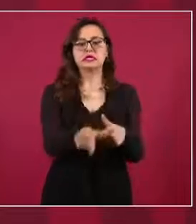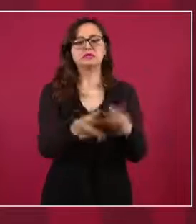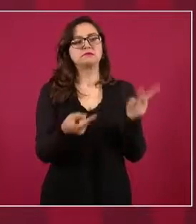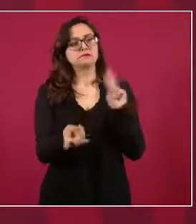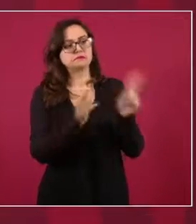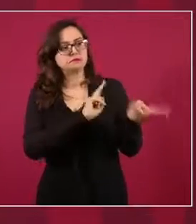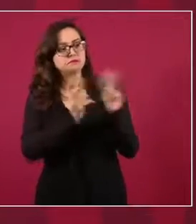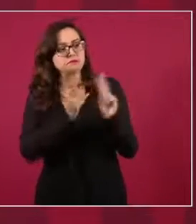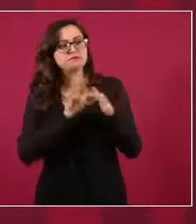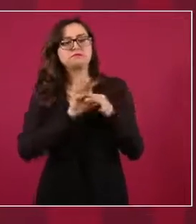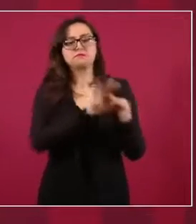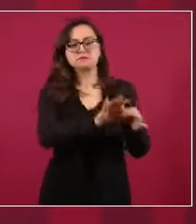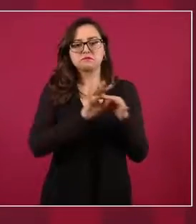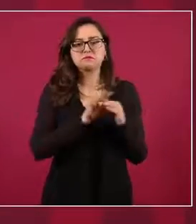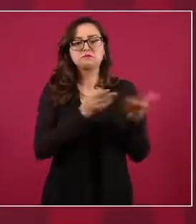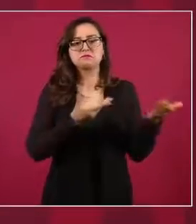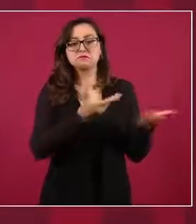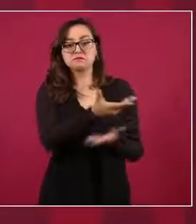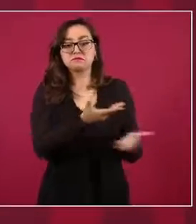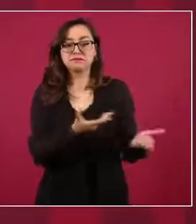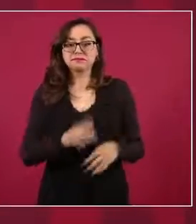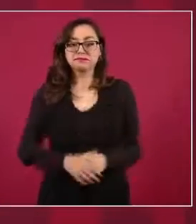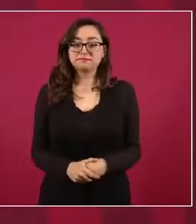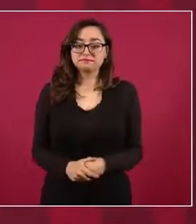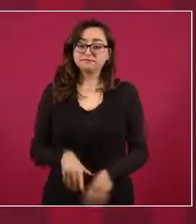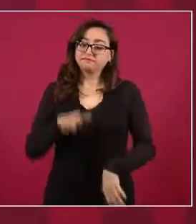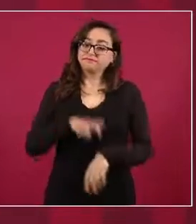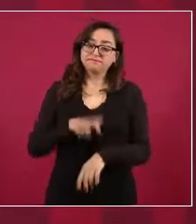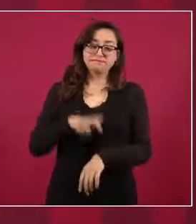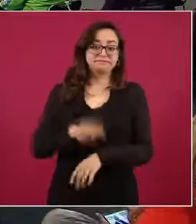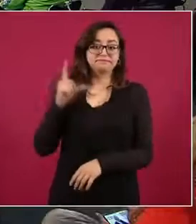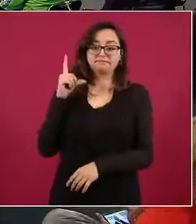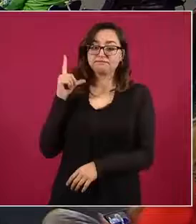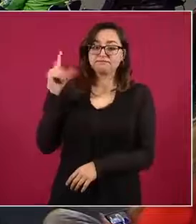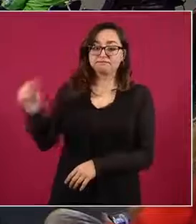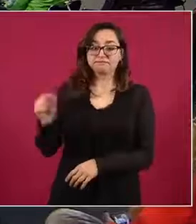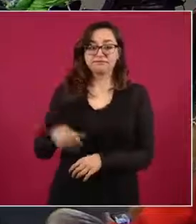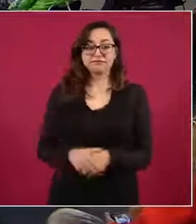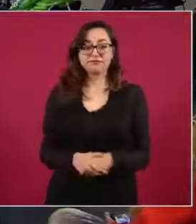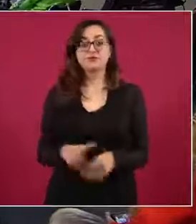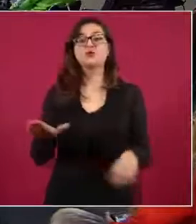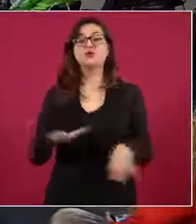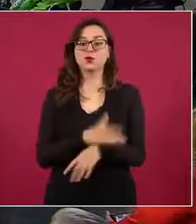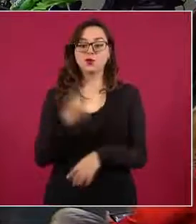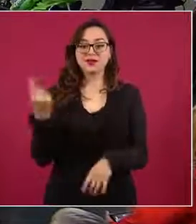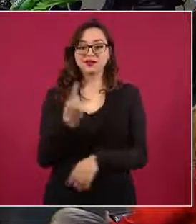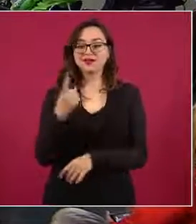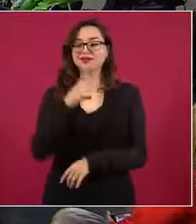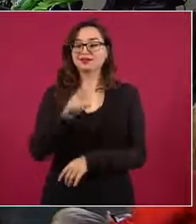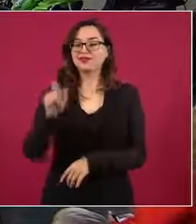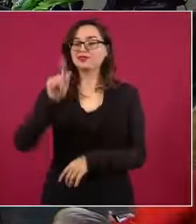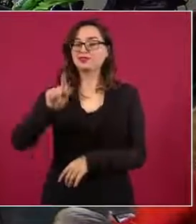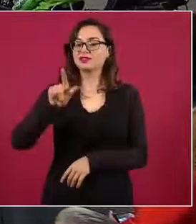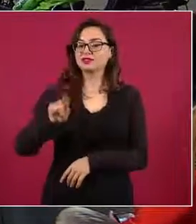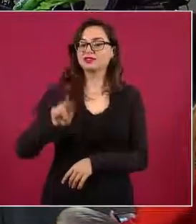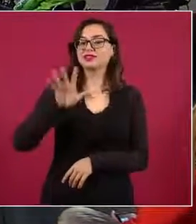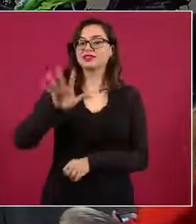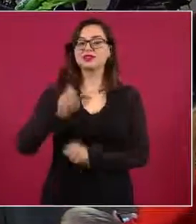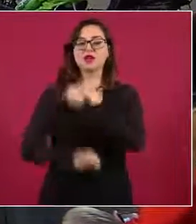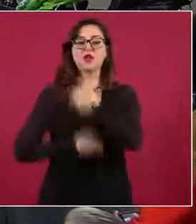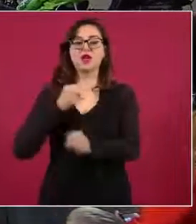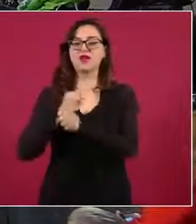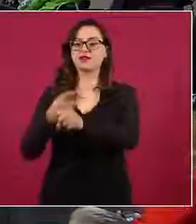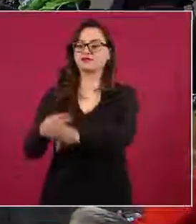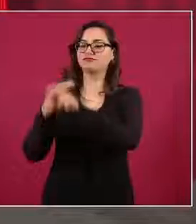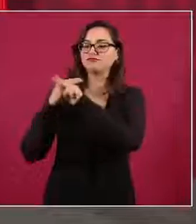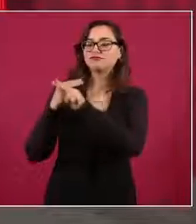vecindad. Muy bien, ya me tengo que ir porque 175 años de la gesta de los niños